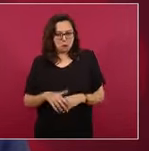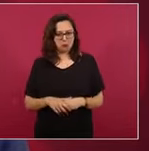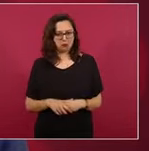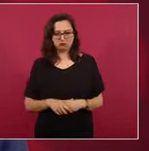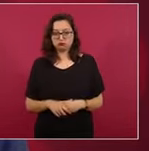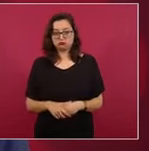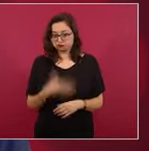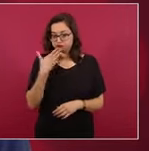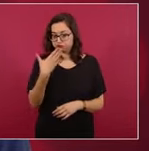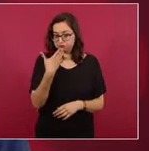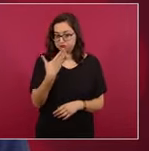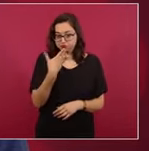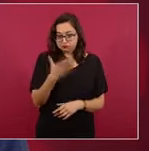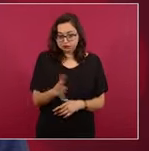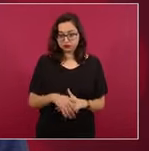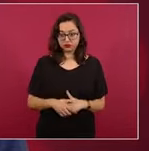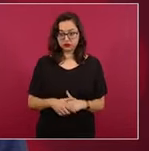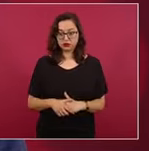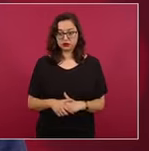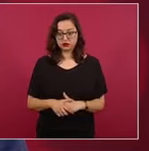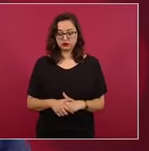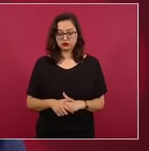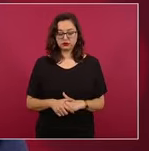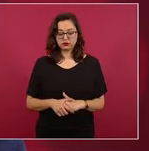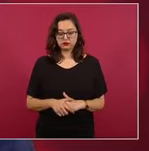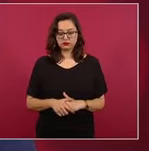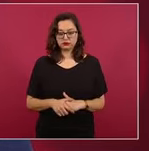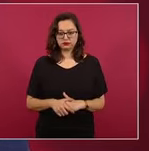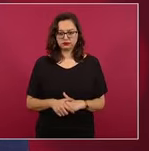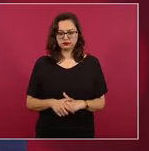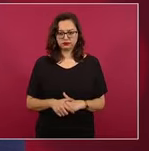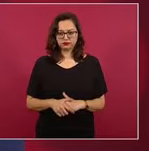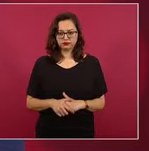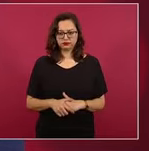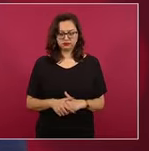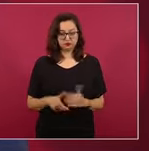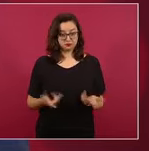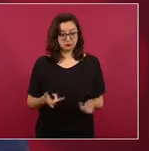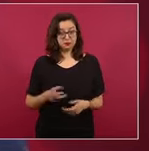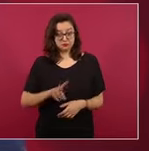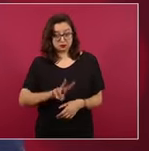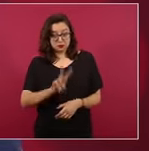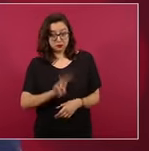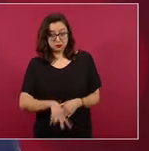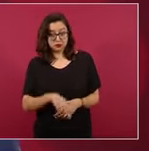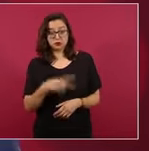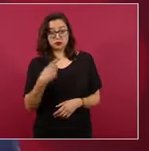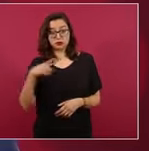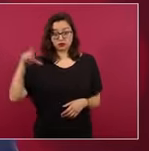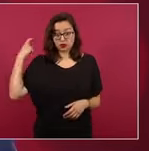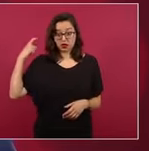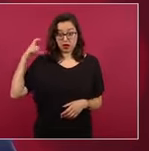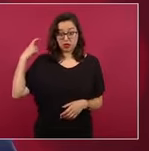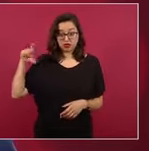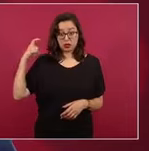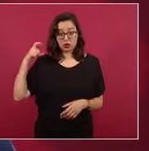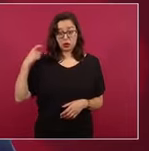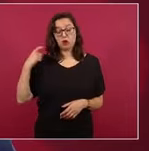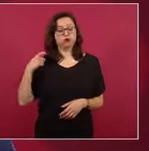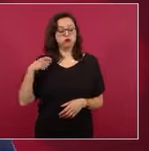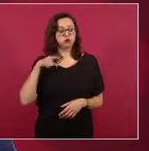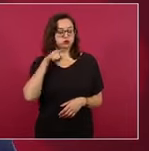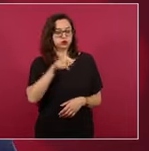lo veo muy bien, y además es cierto, Querétaro es